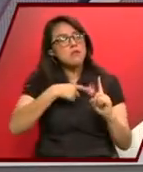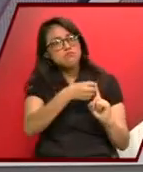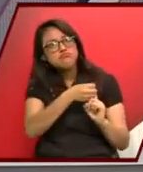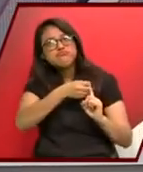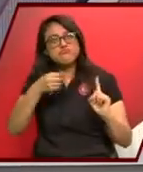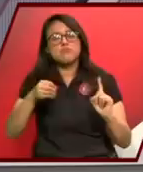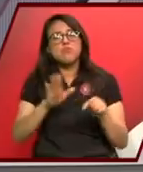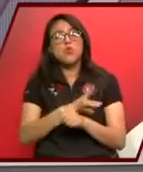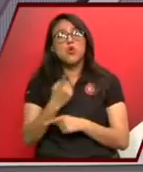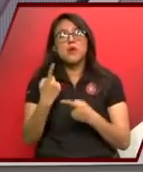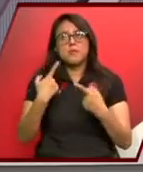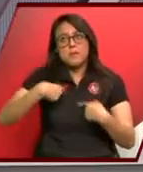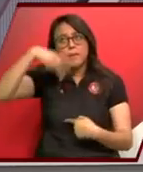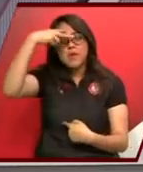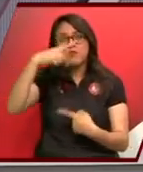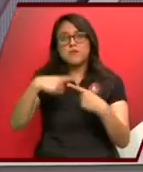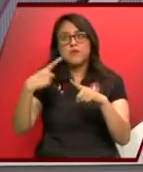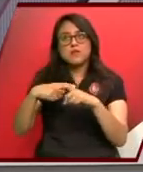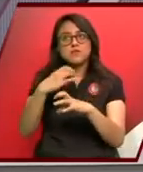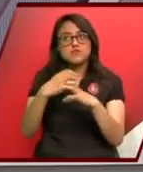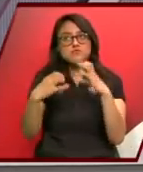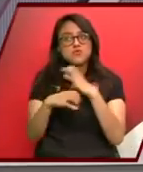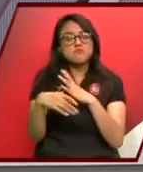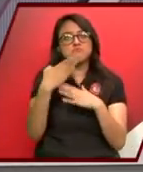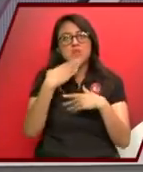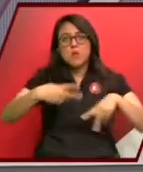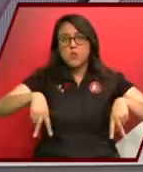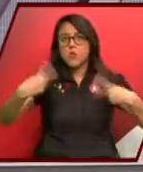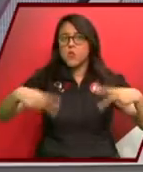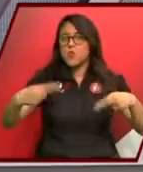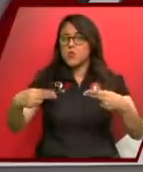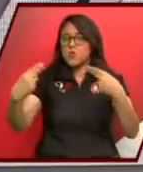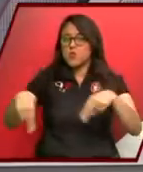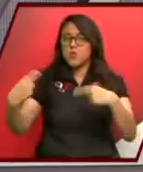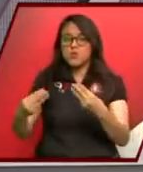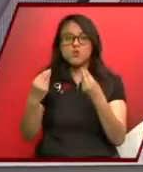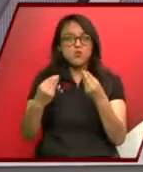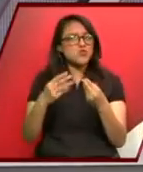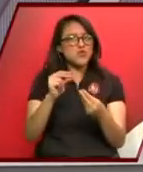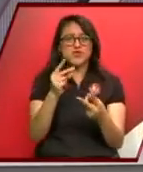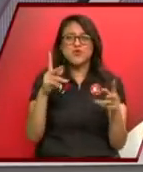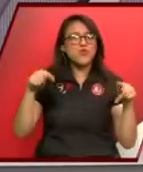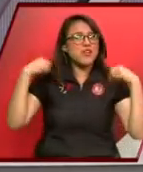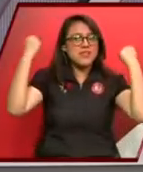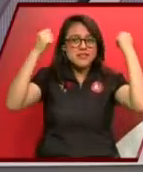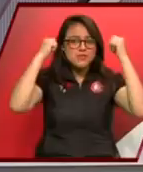porque México a través de sus aeropuertos hace mucha lana, no nada más de turismo. Ojo.